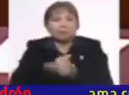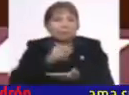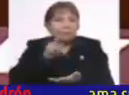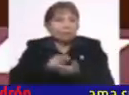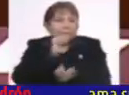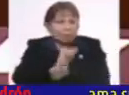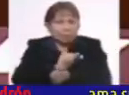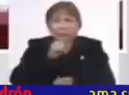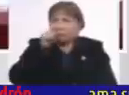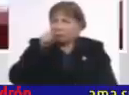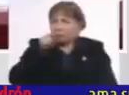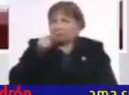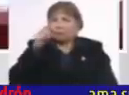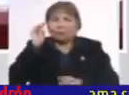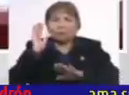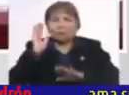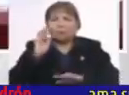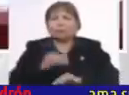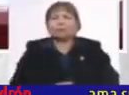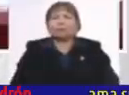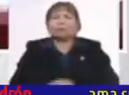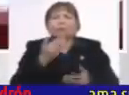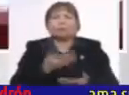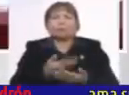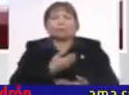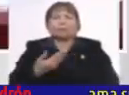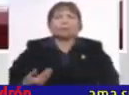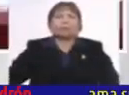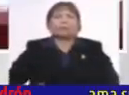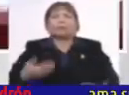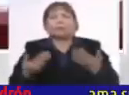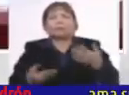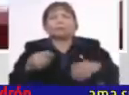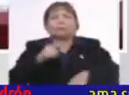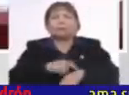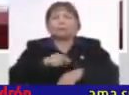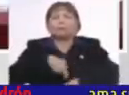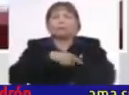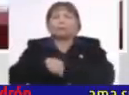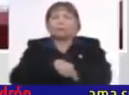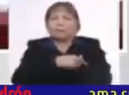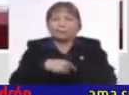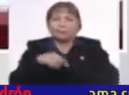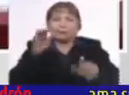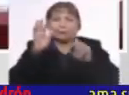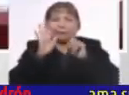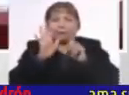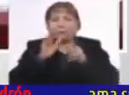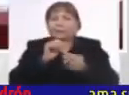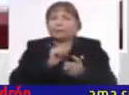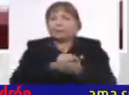usted usted el juramento ante un gobierno que durante estos largos seis meses